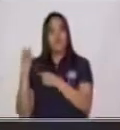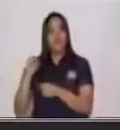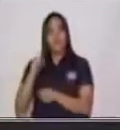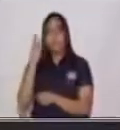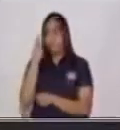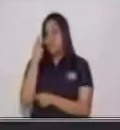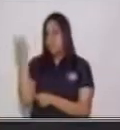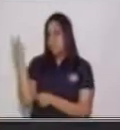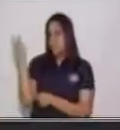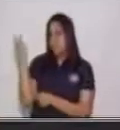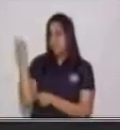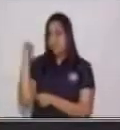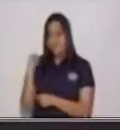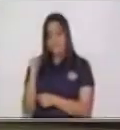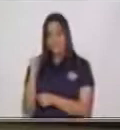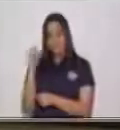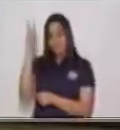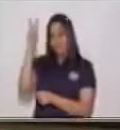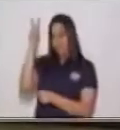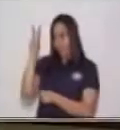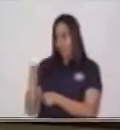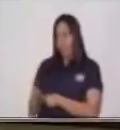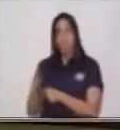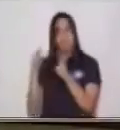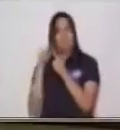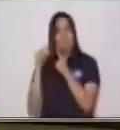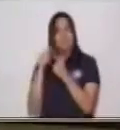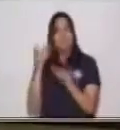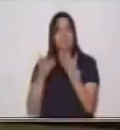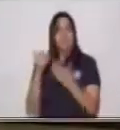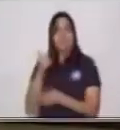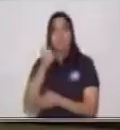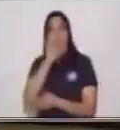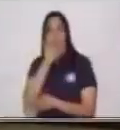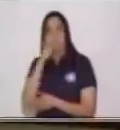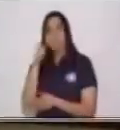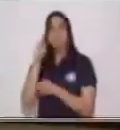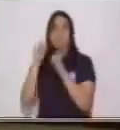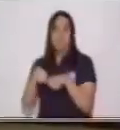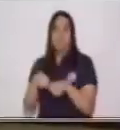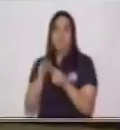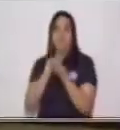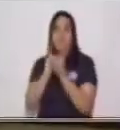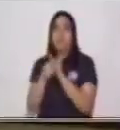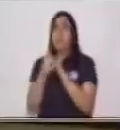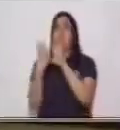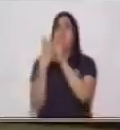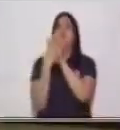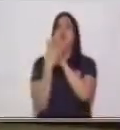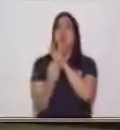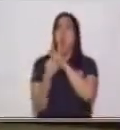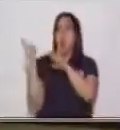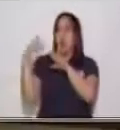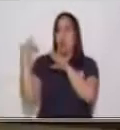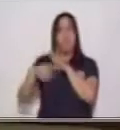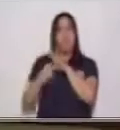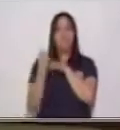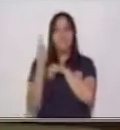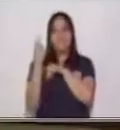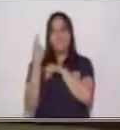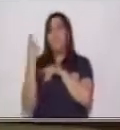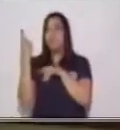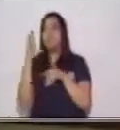Observa si tienes alguna en la cual te equivocaste para que puedas corregir y copia las que hacen falta para que puedas